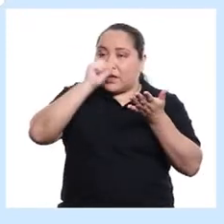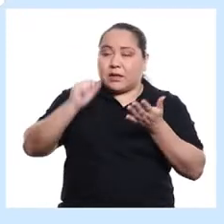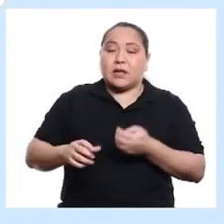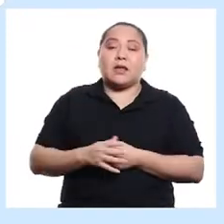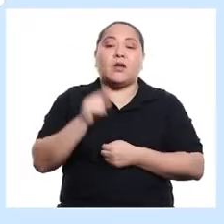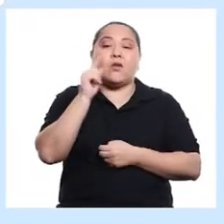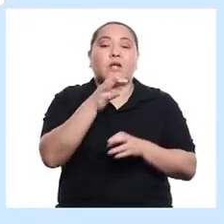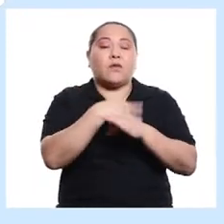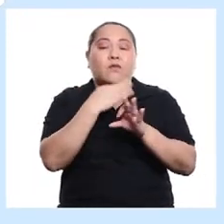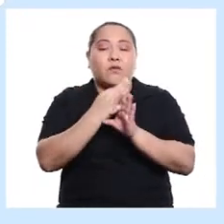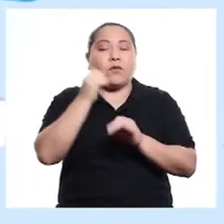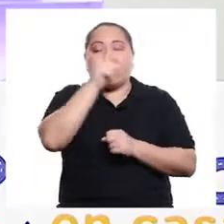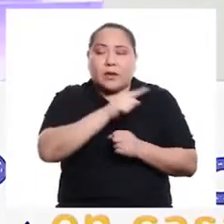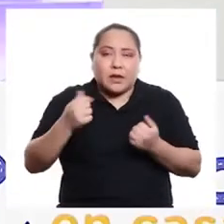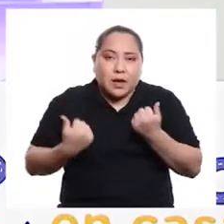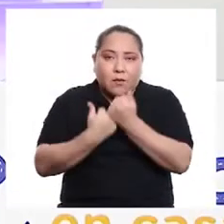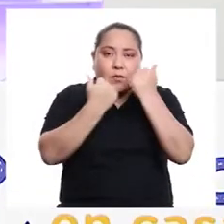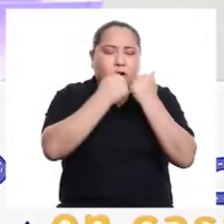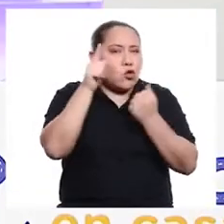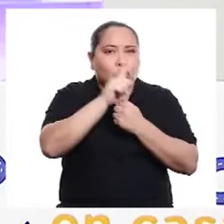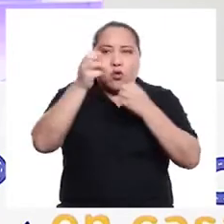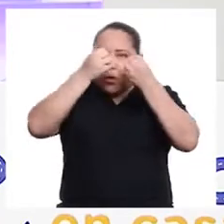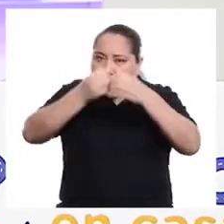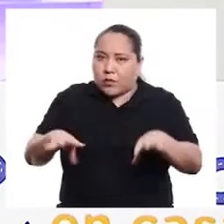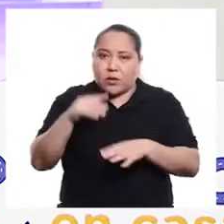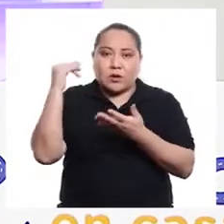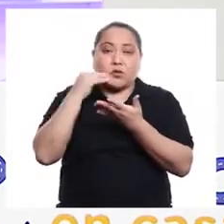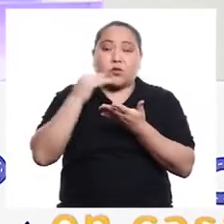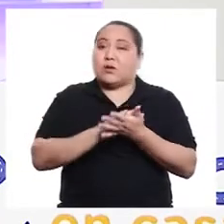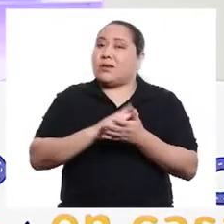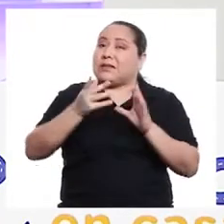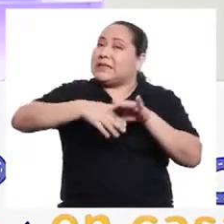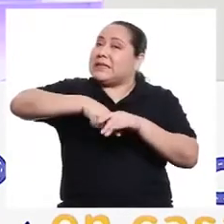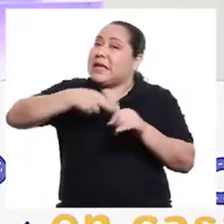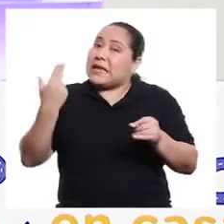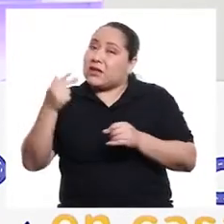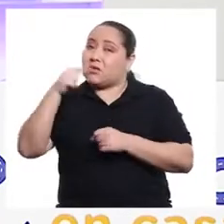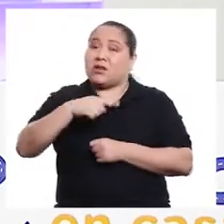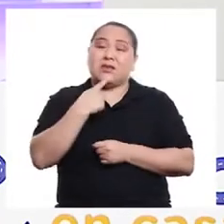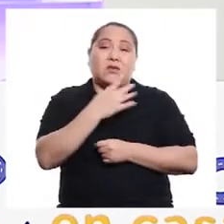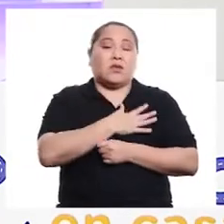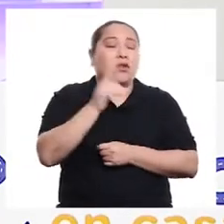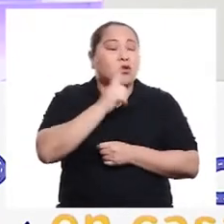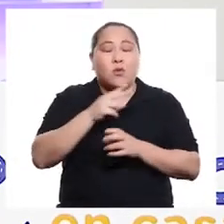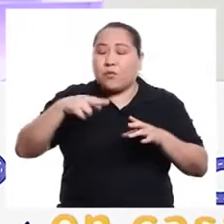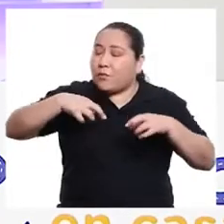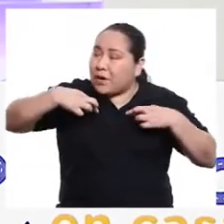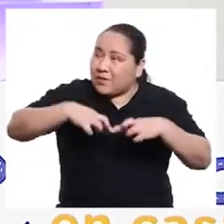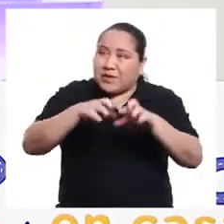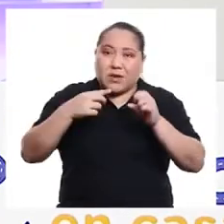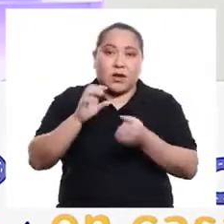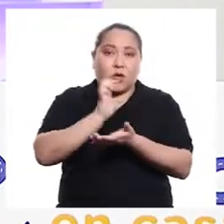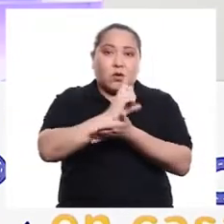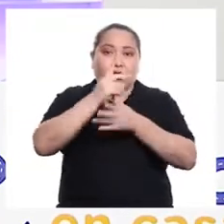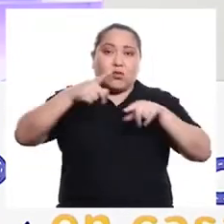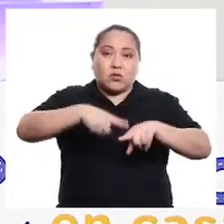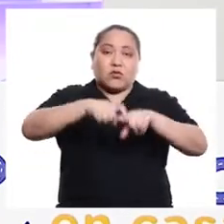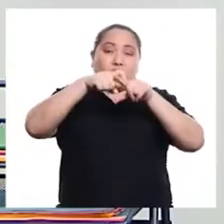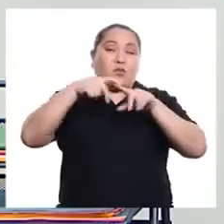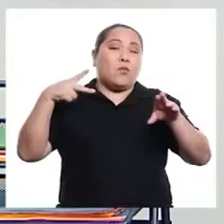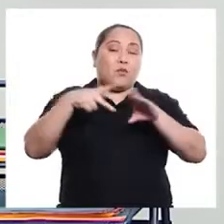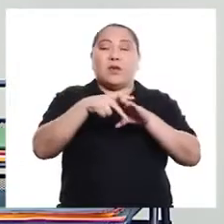para erradicarla. Y una forma de contribuir es no abandonando los estudios de la secundaria. No permitamos que nuestra educación se